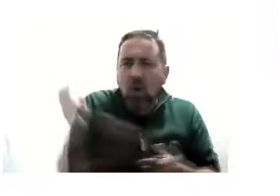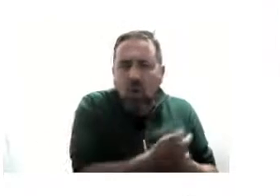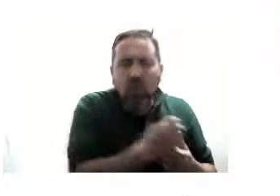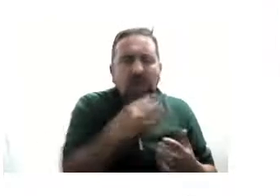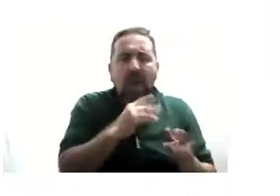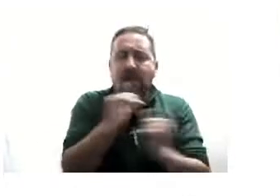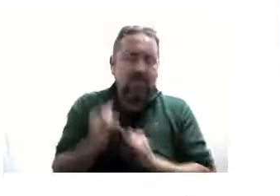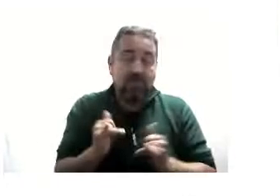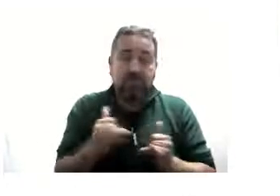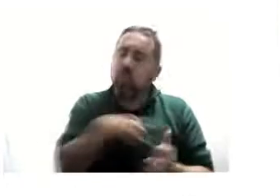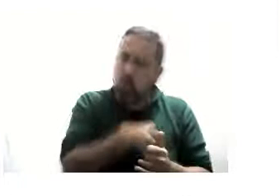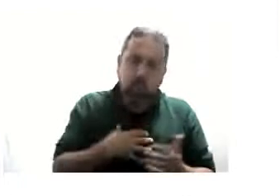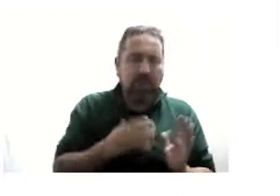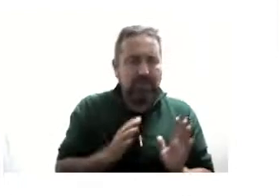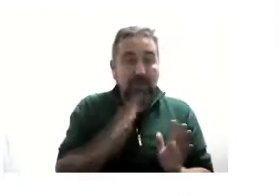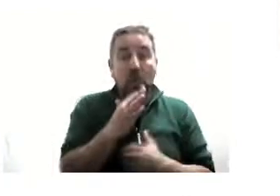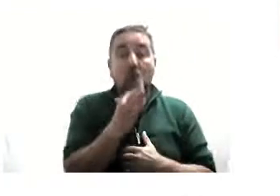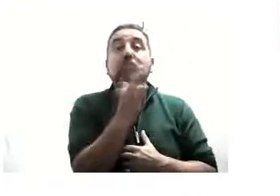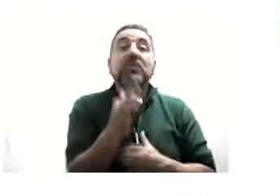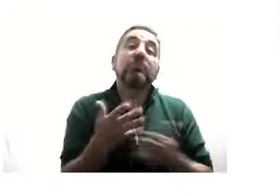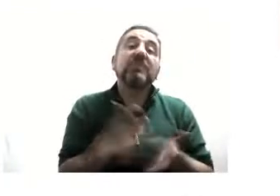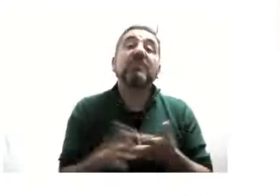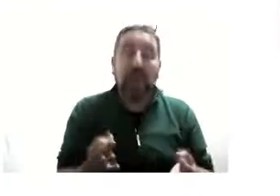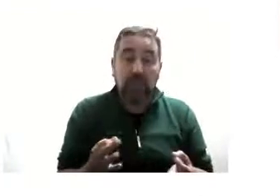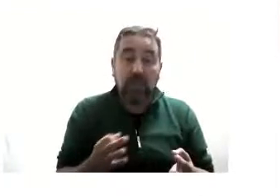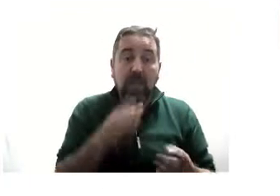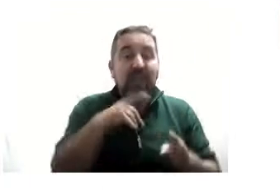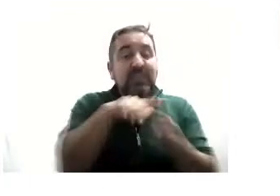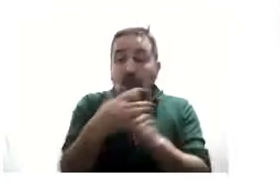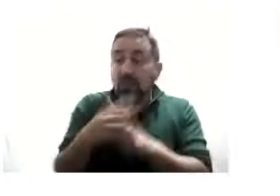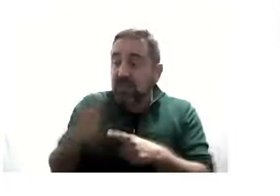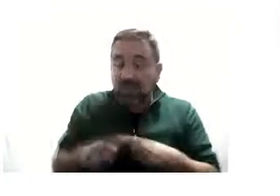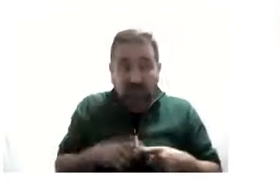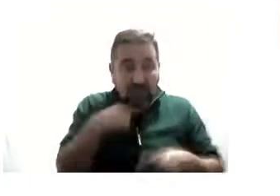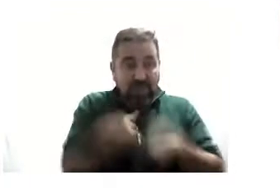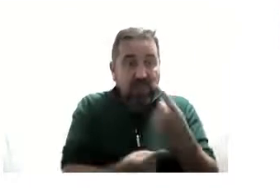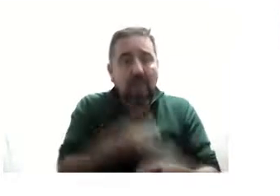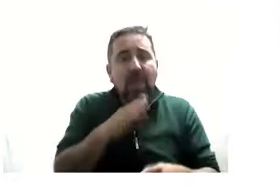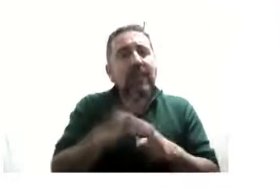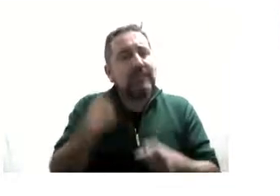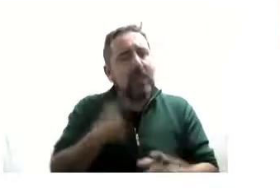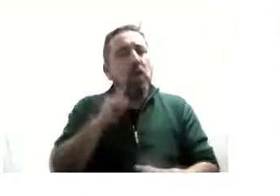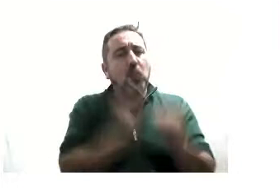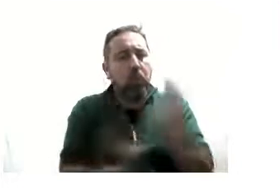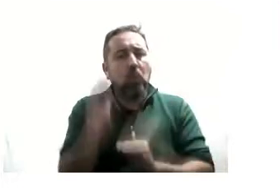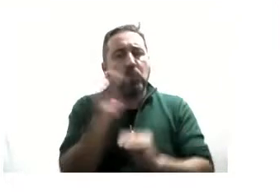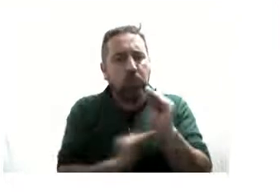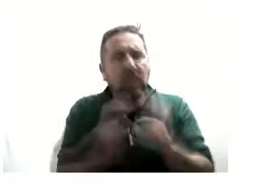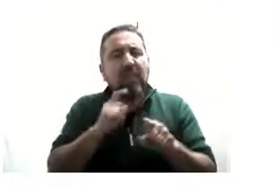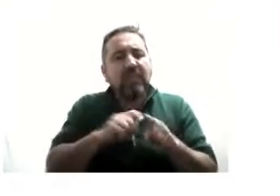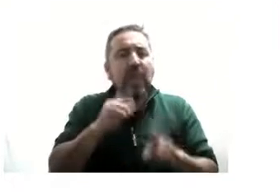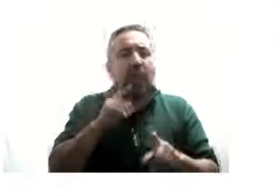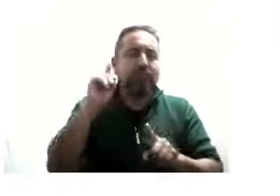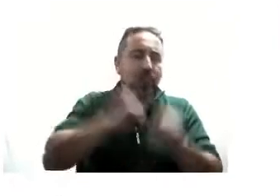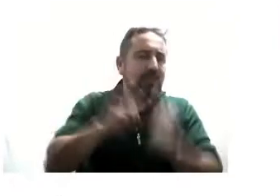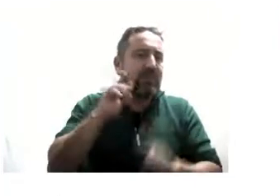positiva es que cada vez tenemos más soluciones para las distintas situaciones que surgen en el día a día de todos los pacientes con distintos tipos de sordera